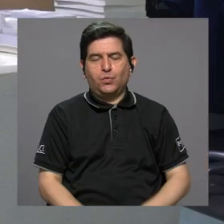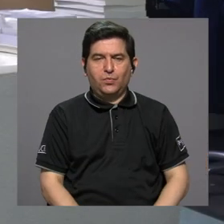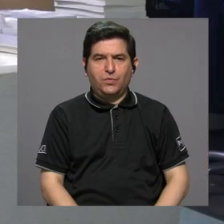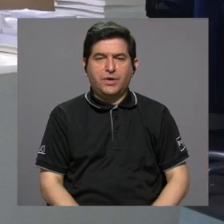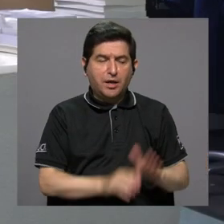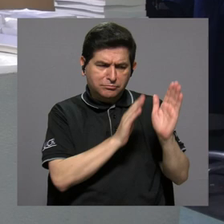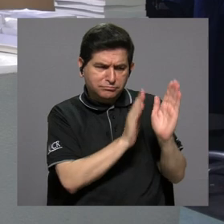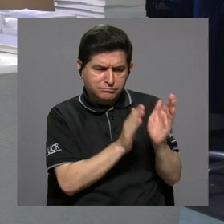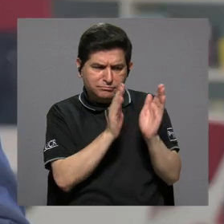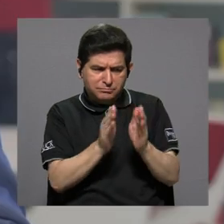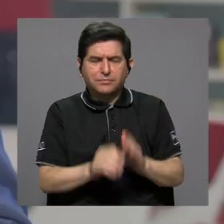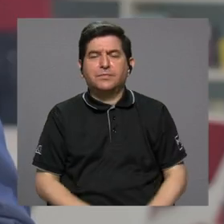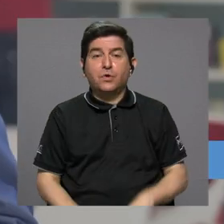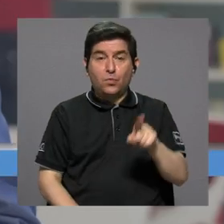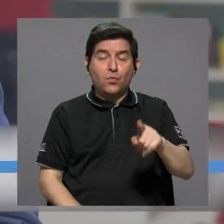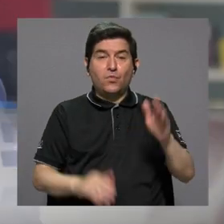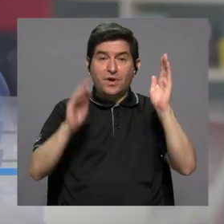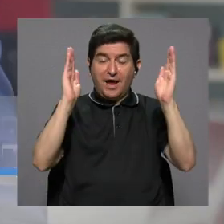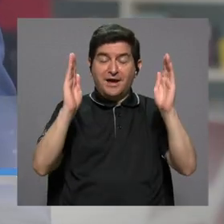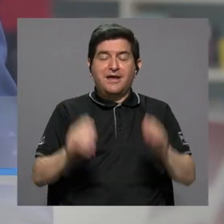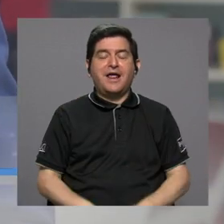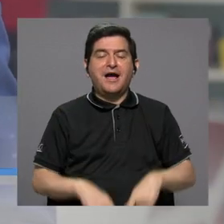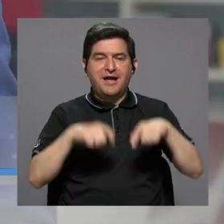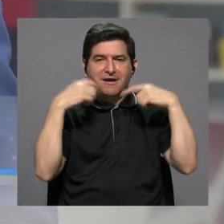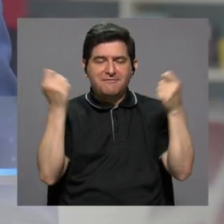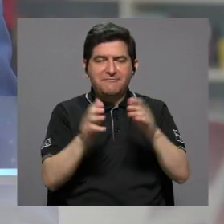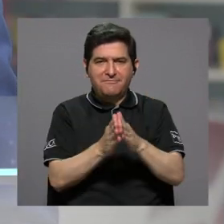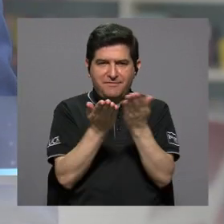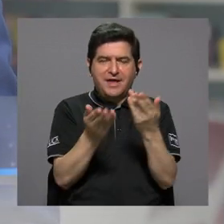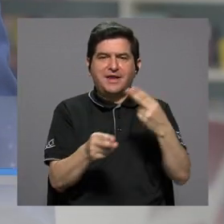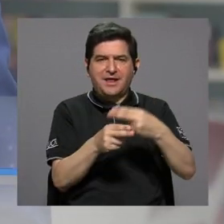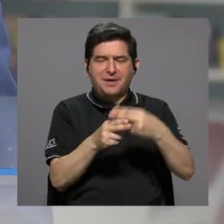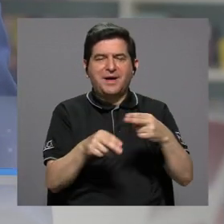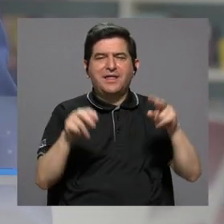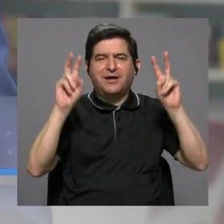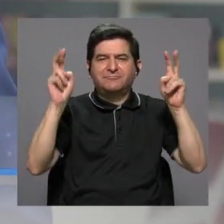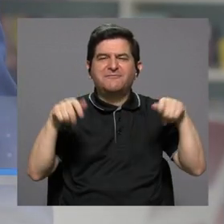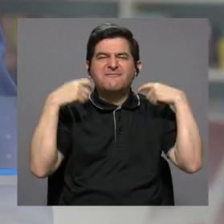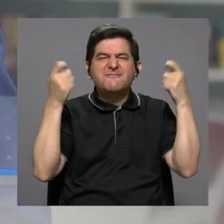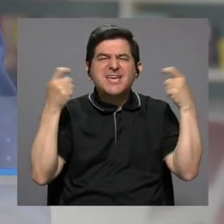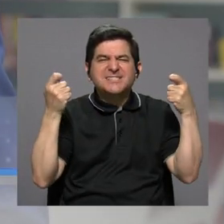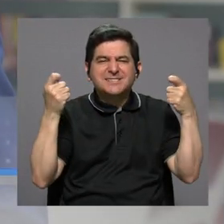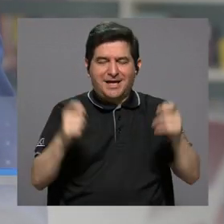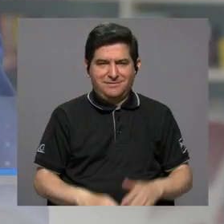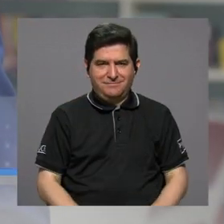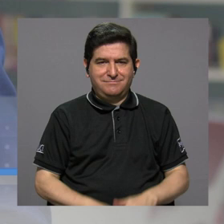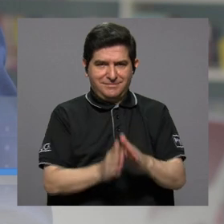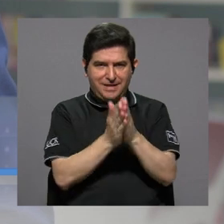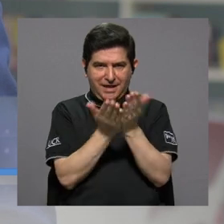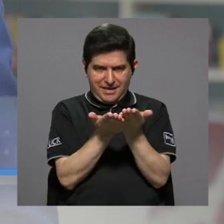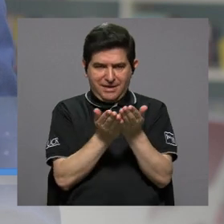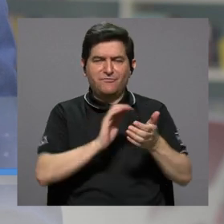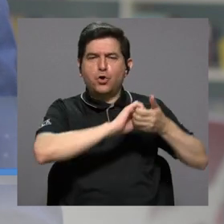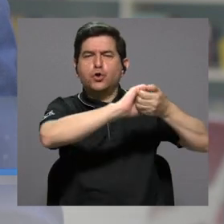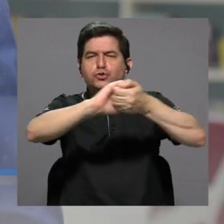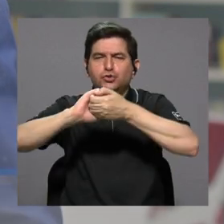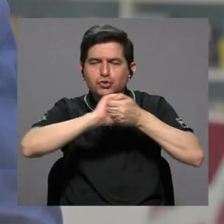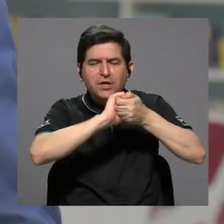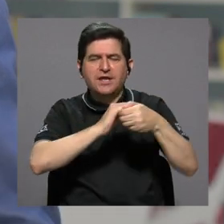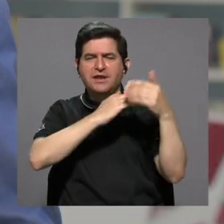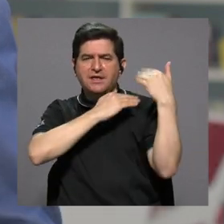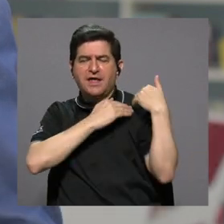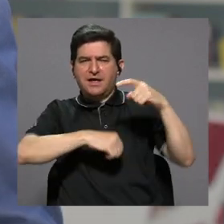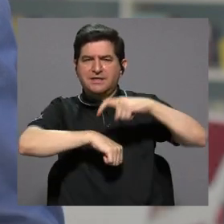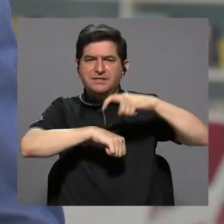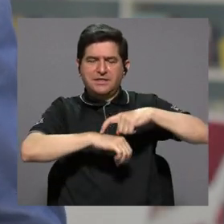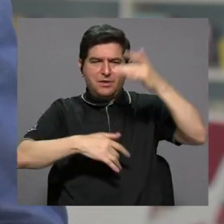Estamos organizando una gran feria del libro que hemos llamado Fiesta. Fiesta del libro, solidaridad y resiliencia